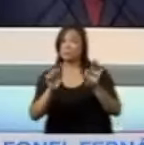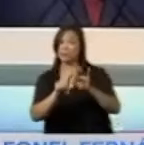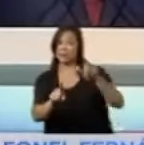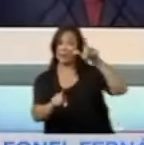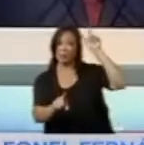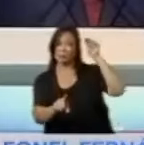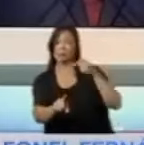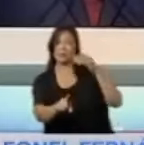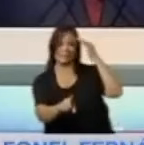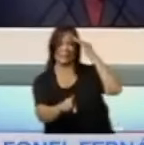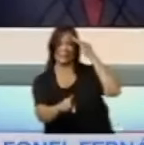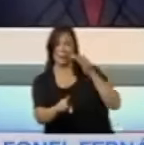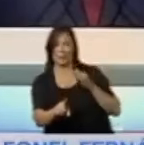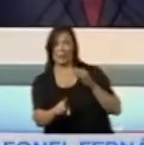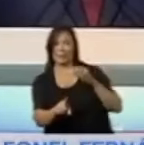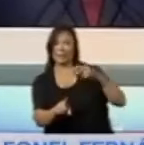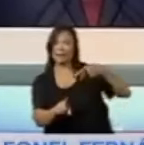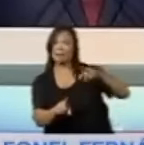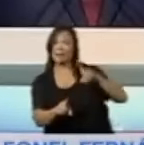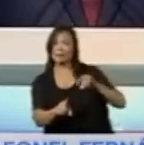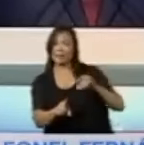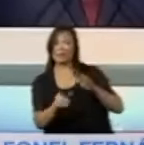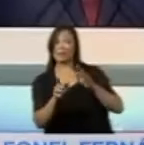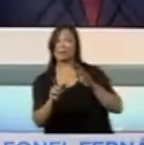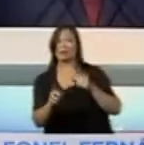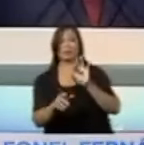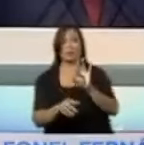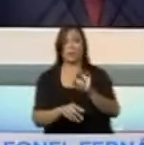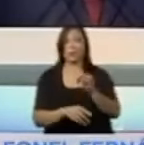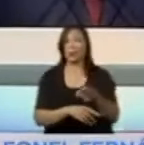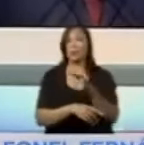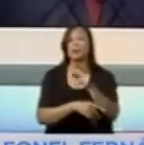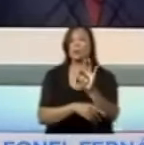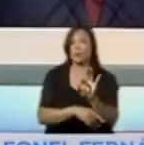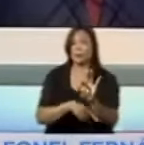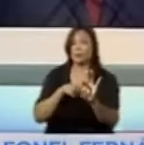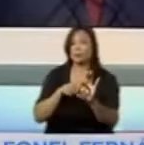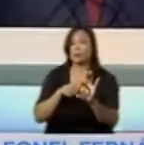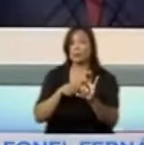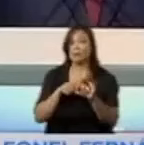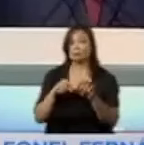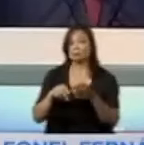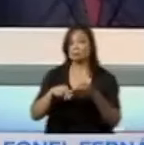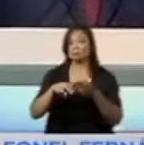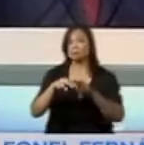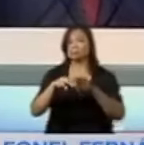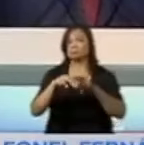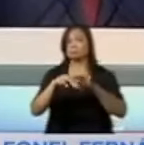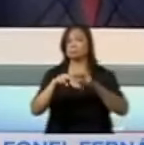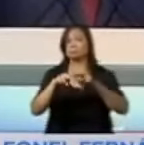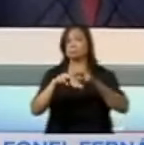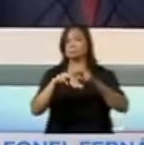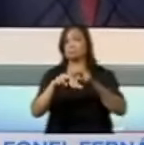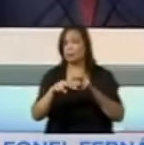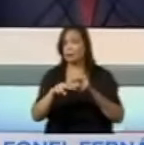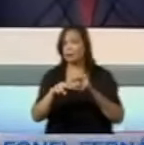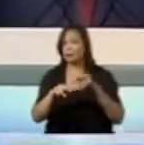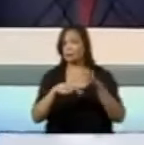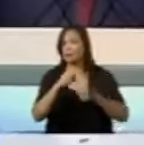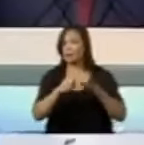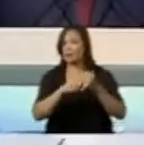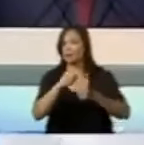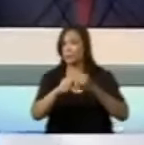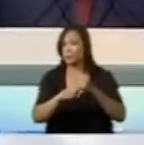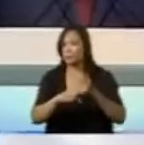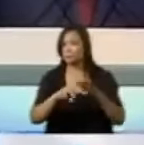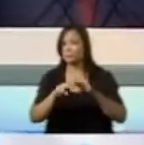que nuestro gobierno dejó esa tasa de homicidio en 9,9 y eso ha ido subiendo con el tiempo.